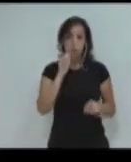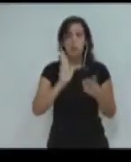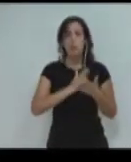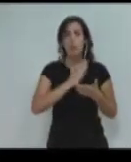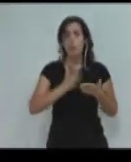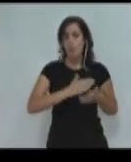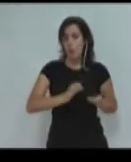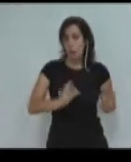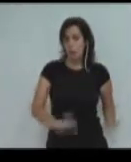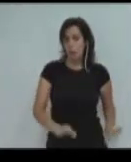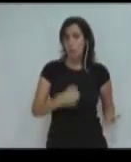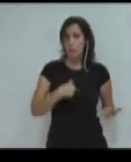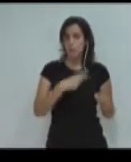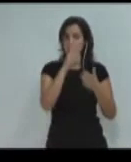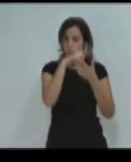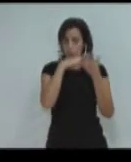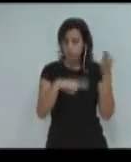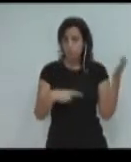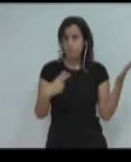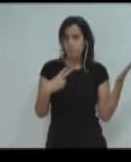y te recrearás y será estupendo.